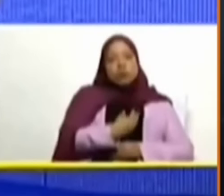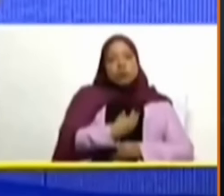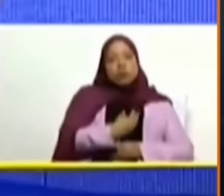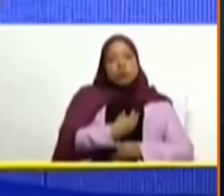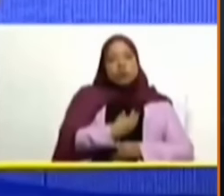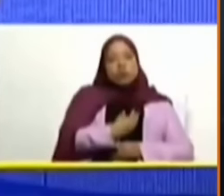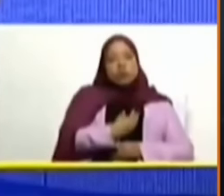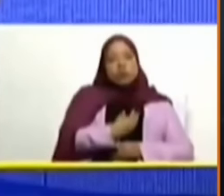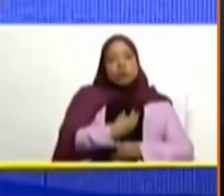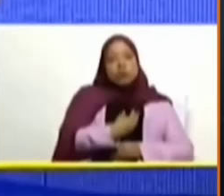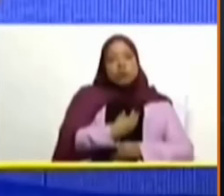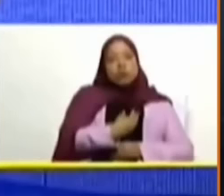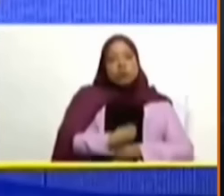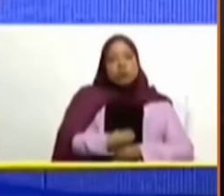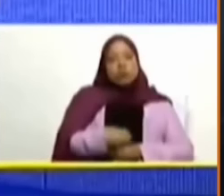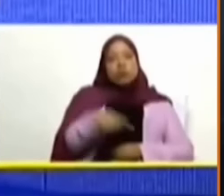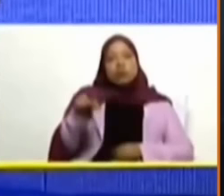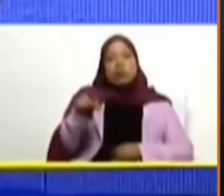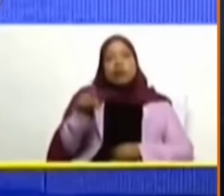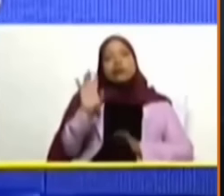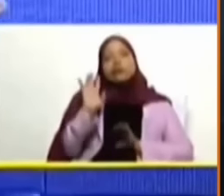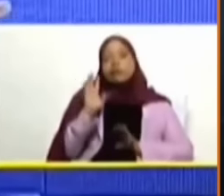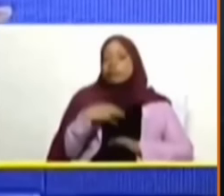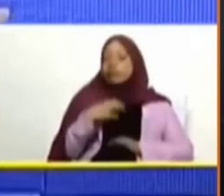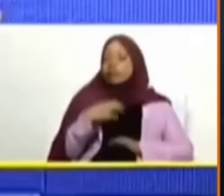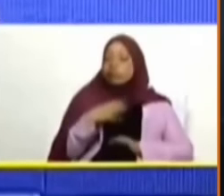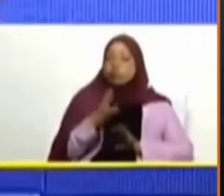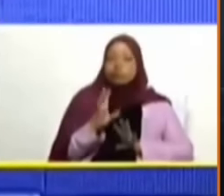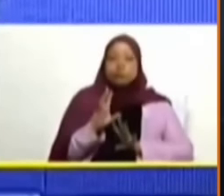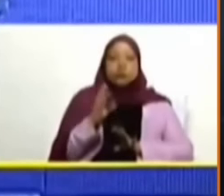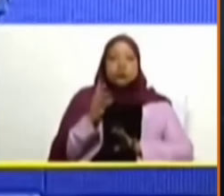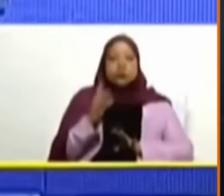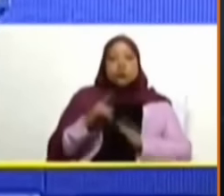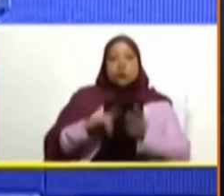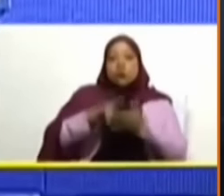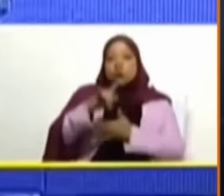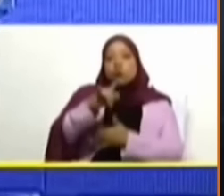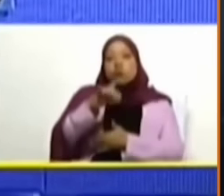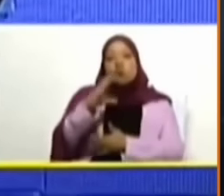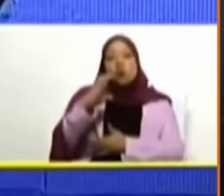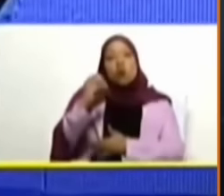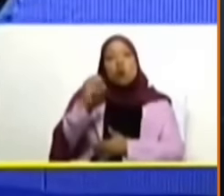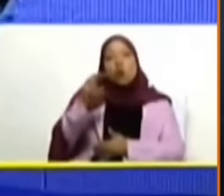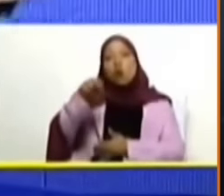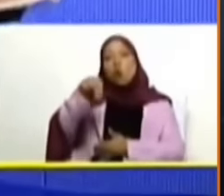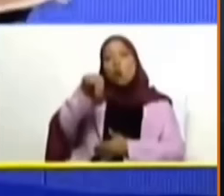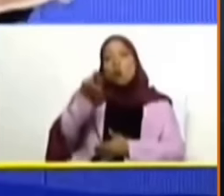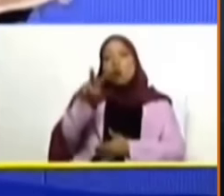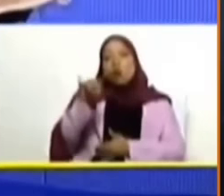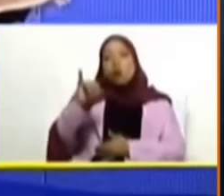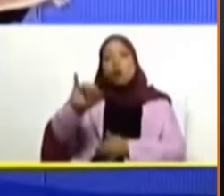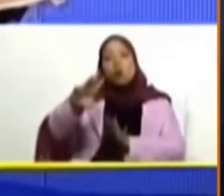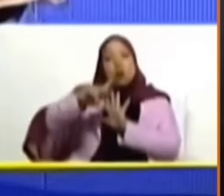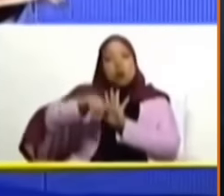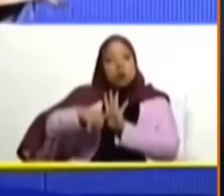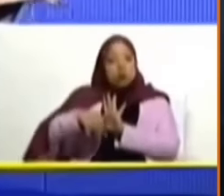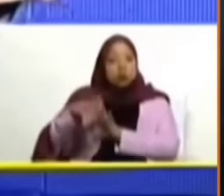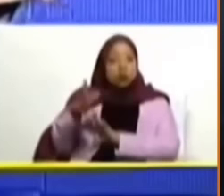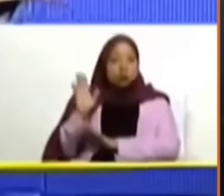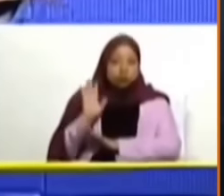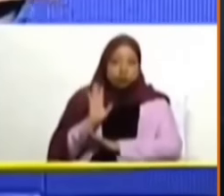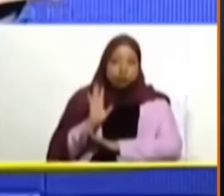Dónde estás No sé cómo ir a buscarte no puede ir los aviones de conviasa porque no los roban